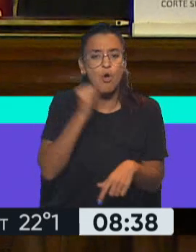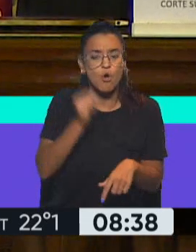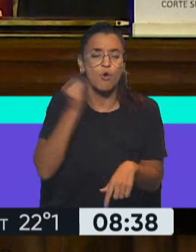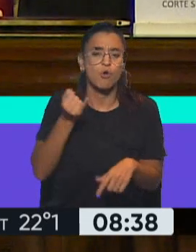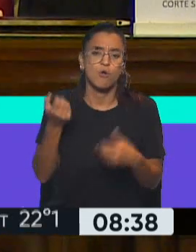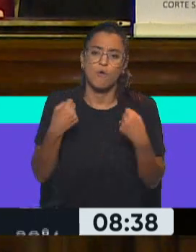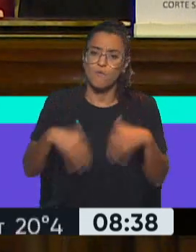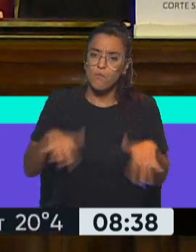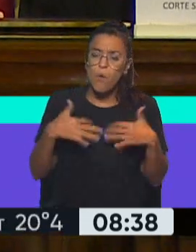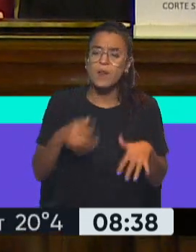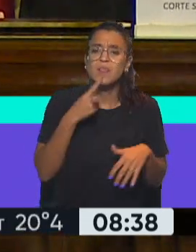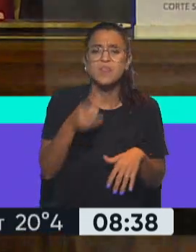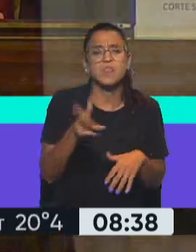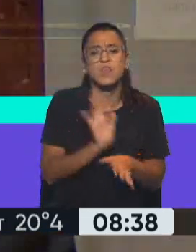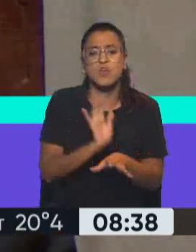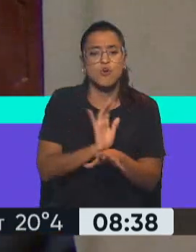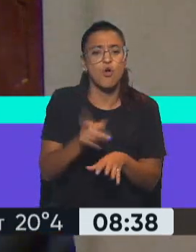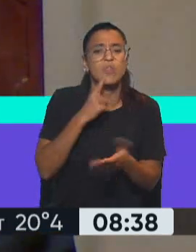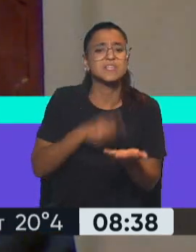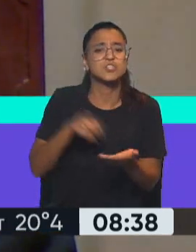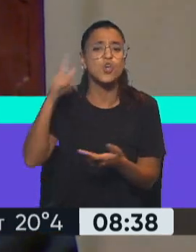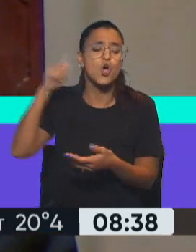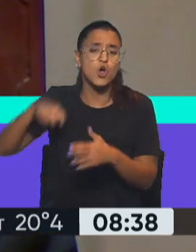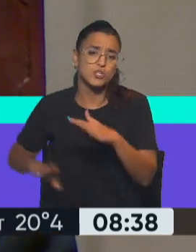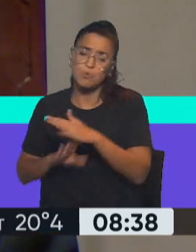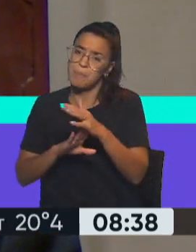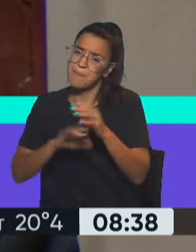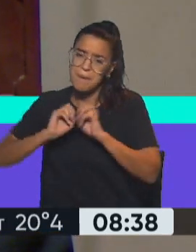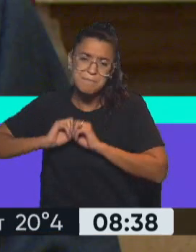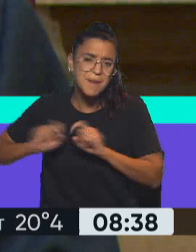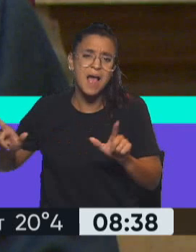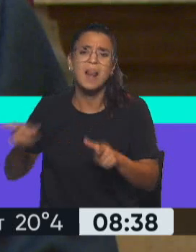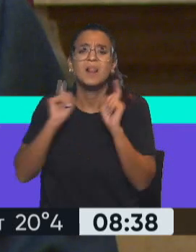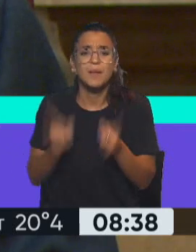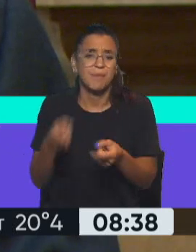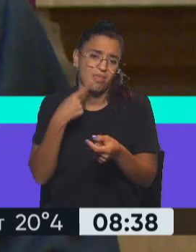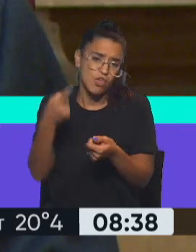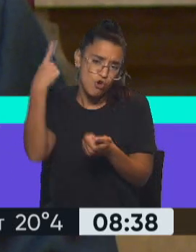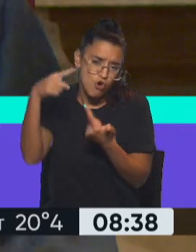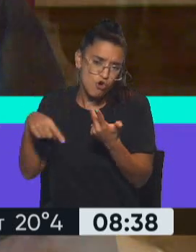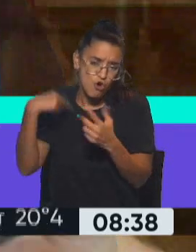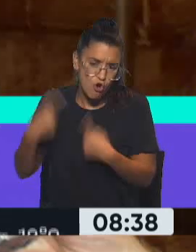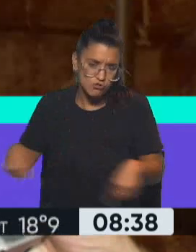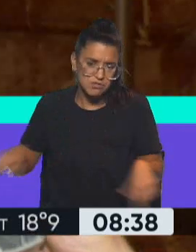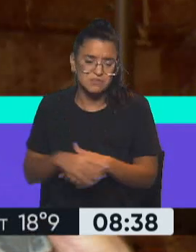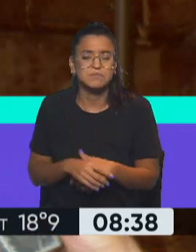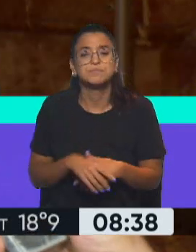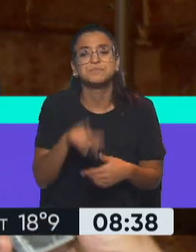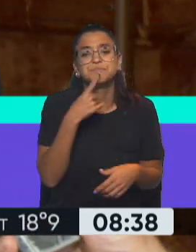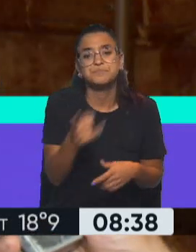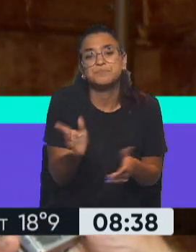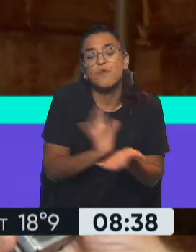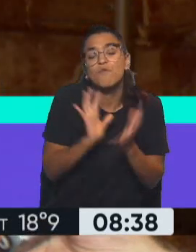que calificó como distorsiva la decisión de la corte suprema entre otras cuestiones bueno creo que son